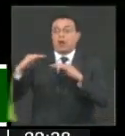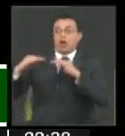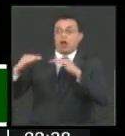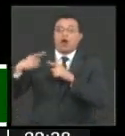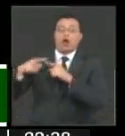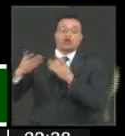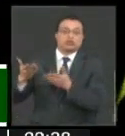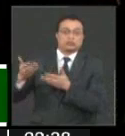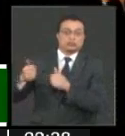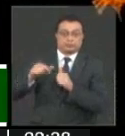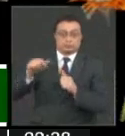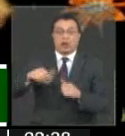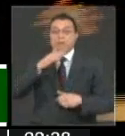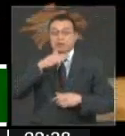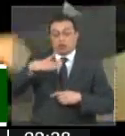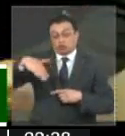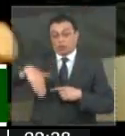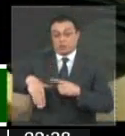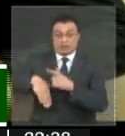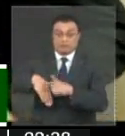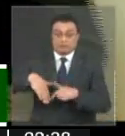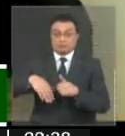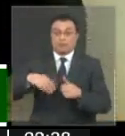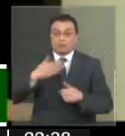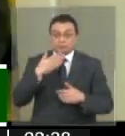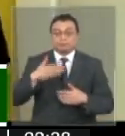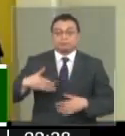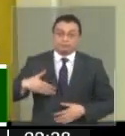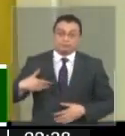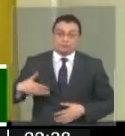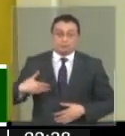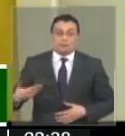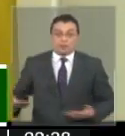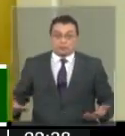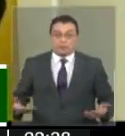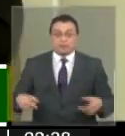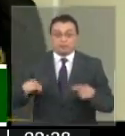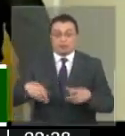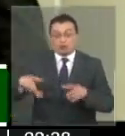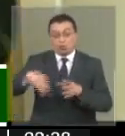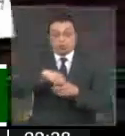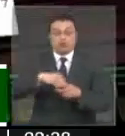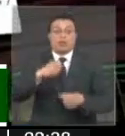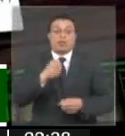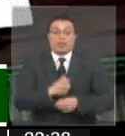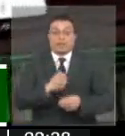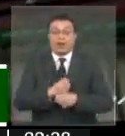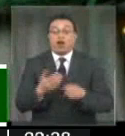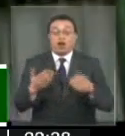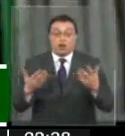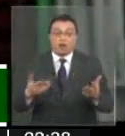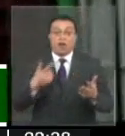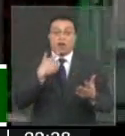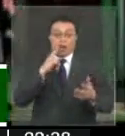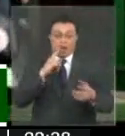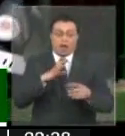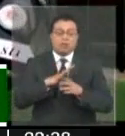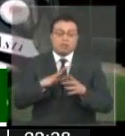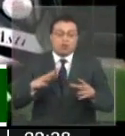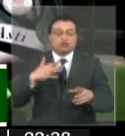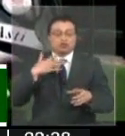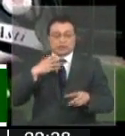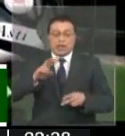países, también acá en Sudamérica, lamentablemente. La inclusión laboral hay que hacer